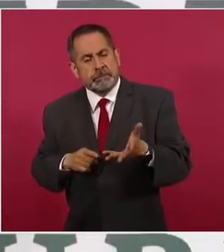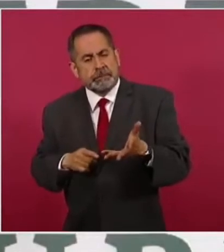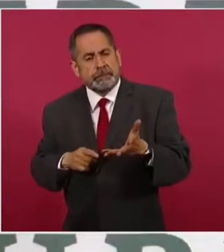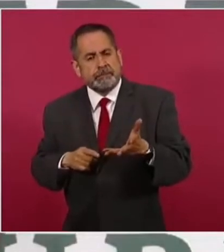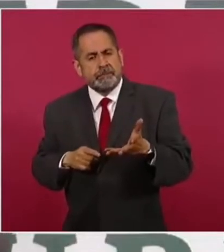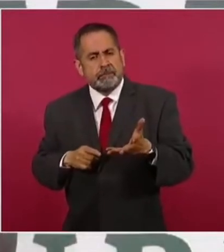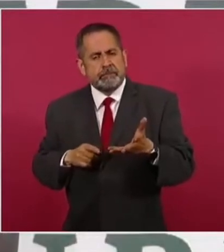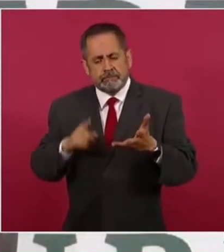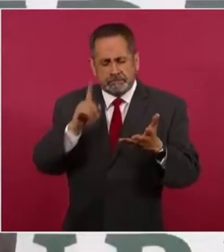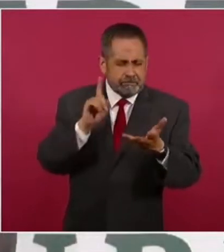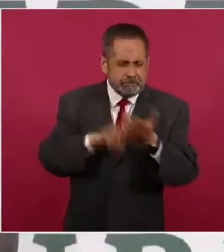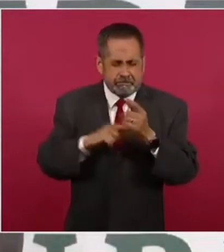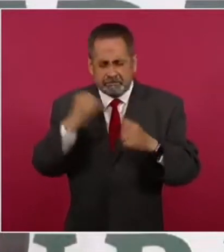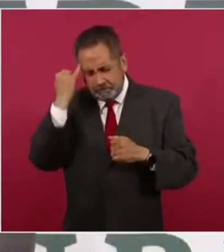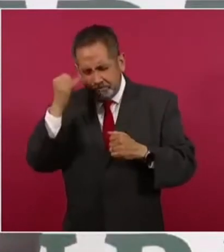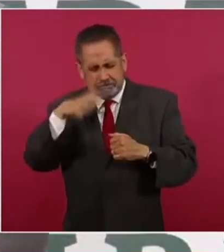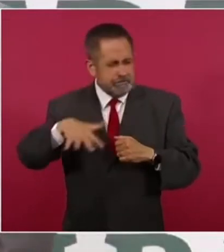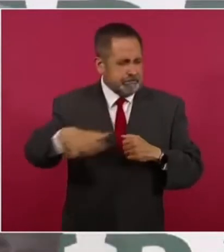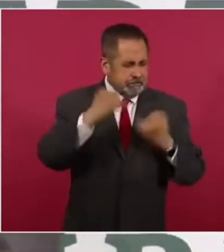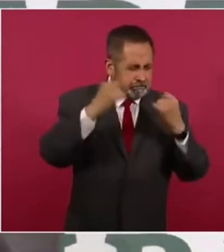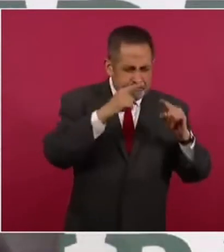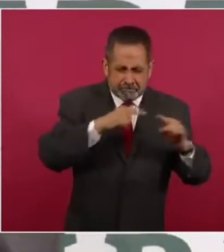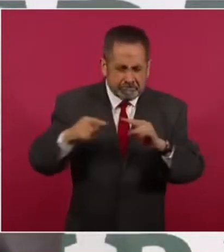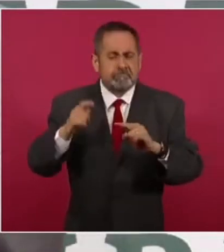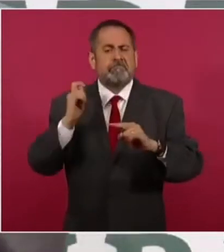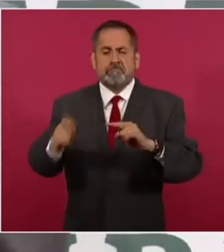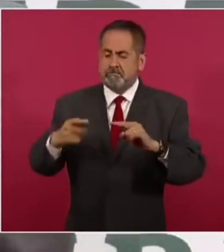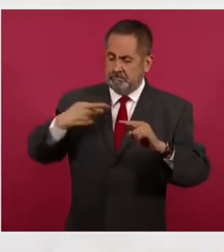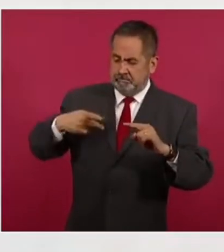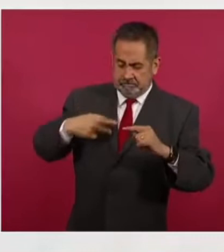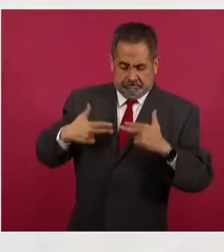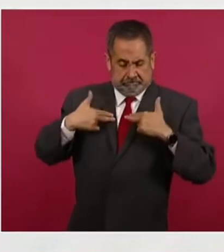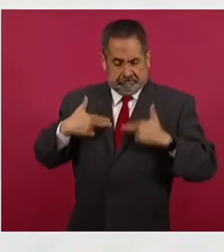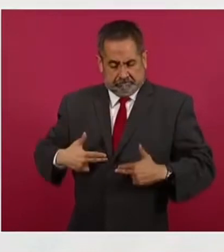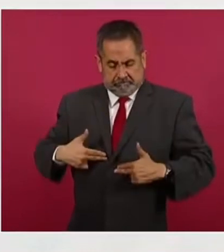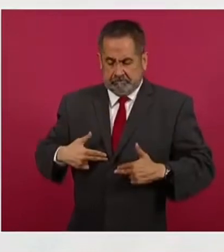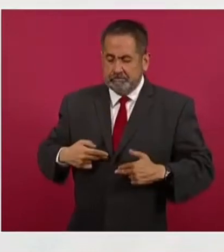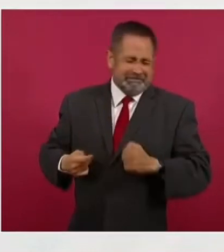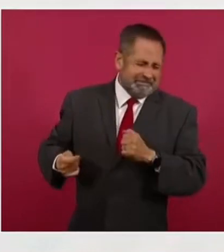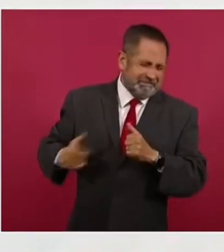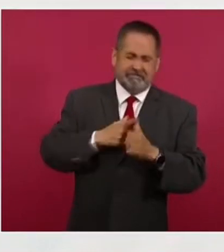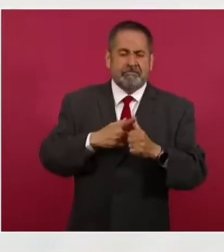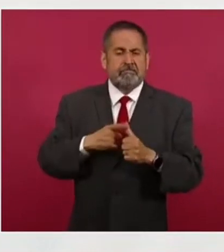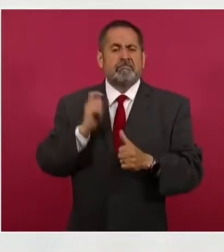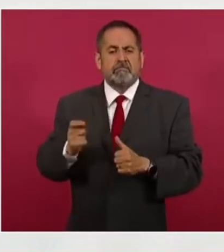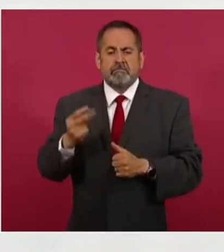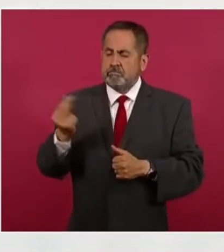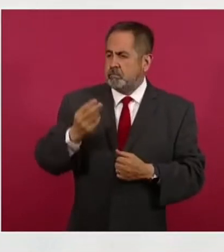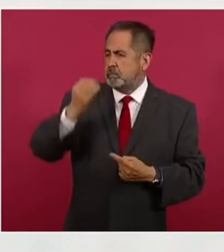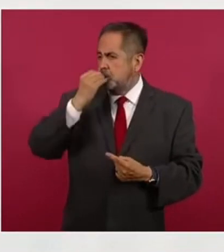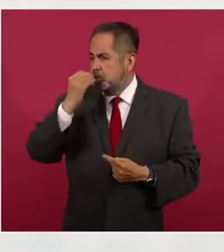oculto bajo la maleza ideológica de que el hombre necesita, en primer lugar,